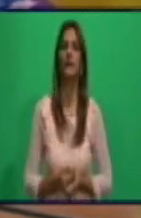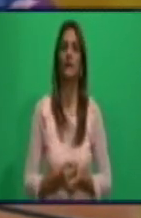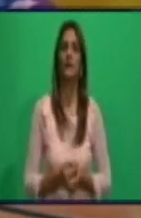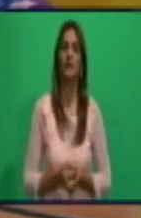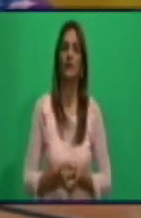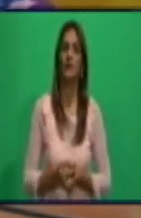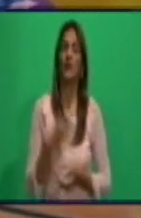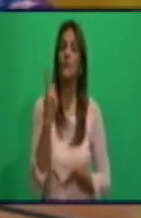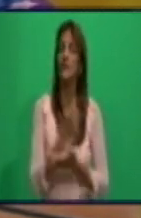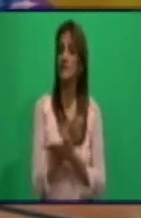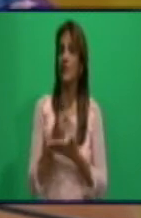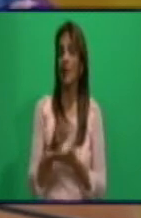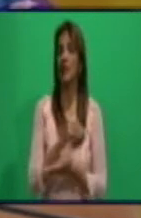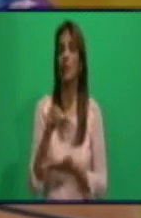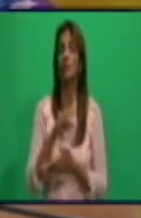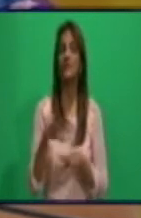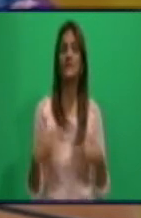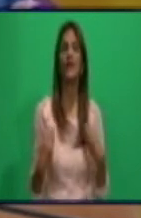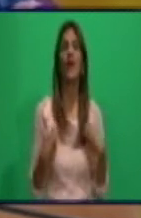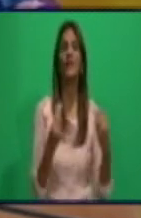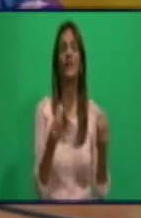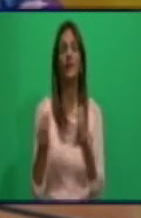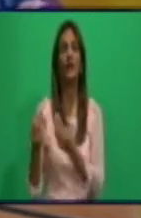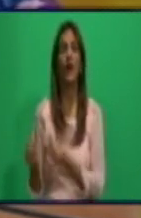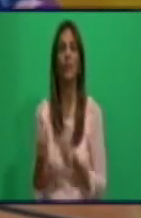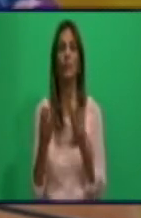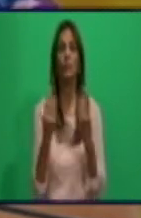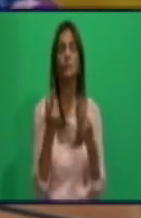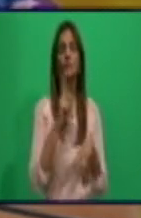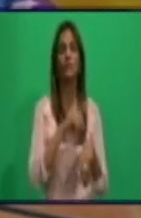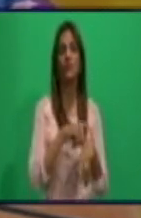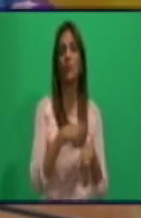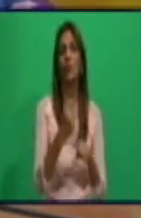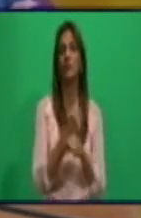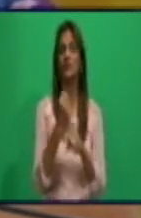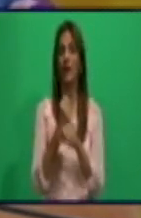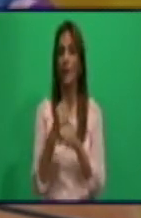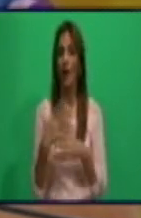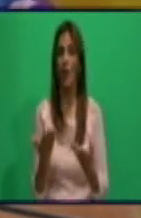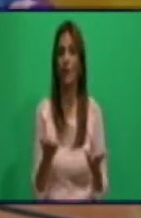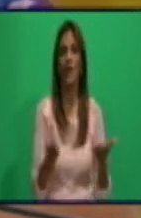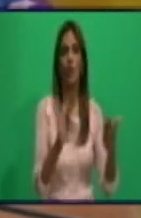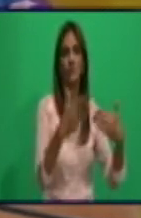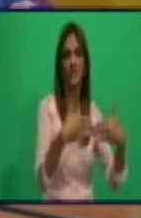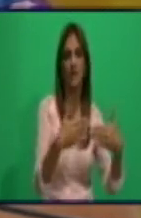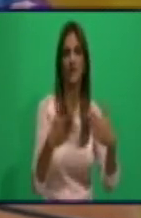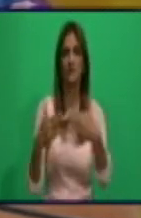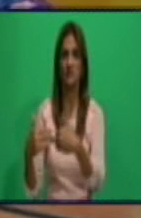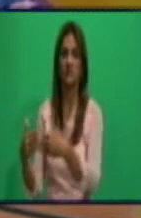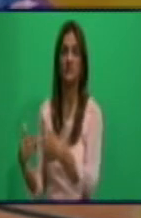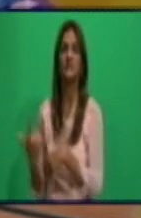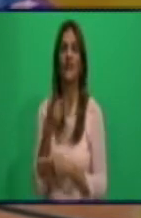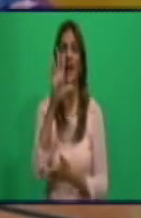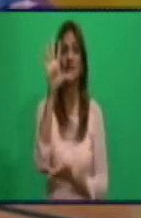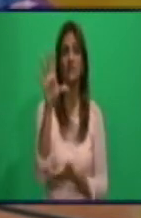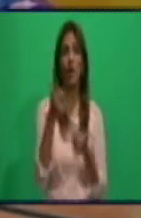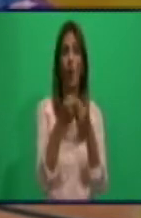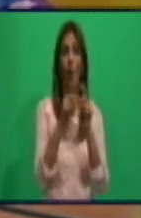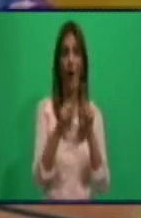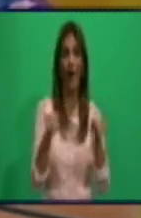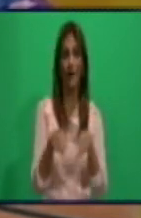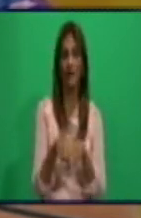mucho tiempo los cierres que se han hecho efectivo en determinadas demarcaciones de las cinco áreas de salud del municipio